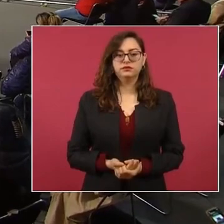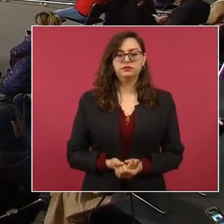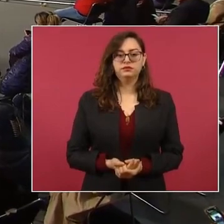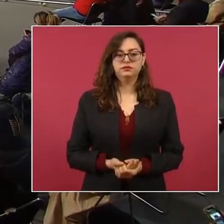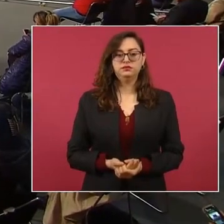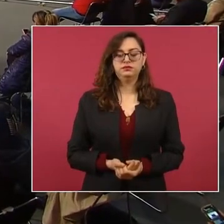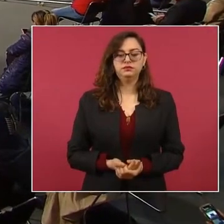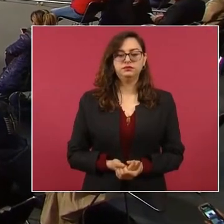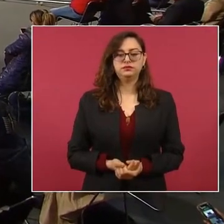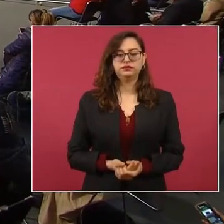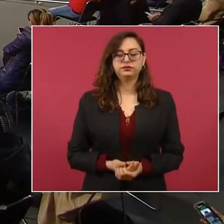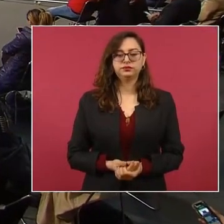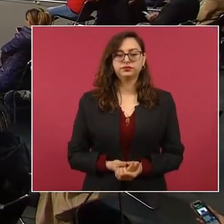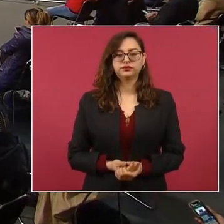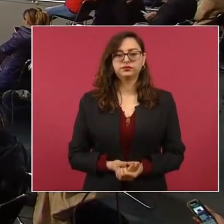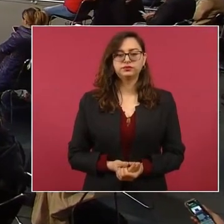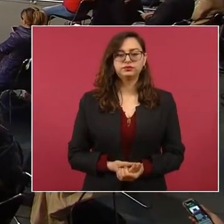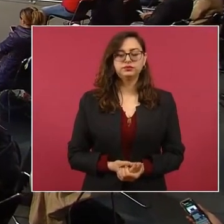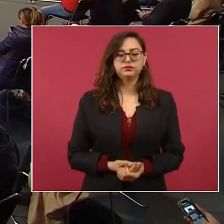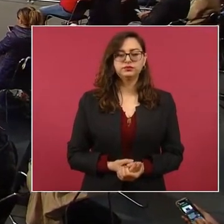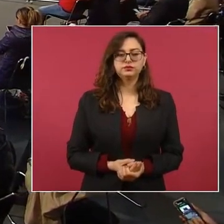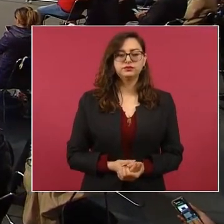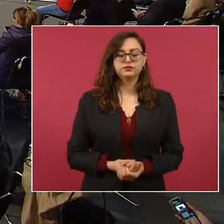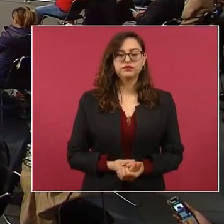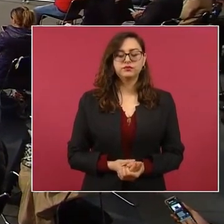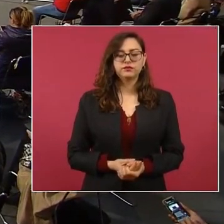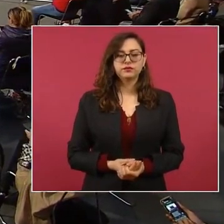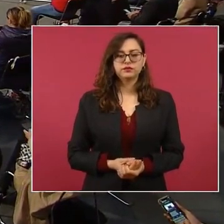Ahí va. Esto es por estado.